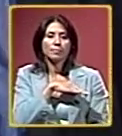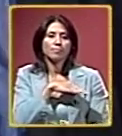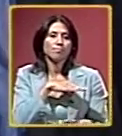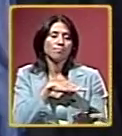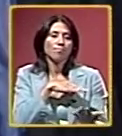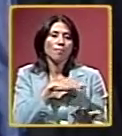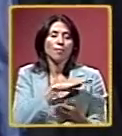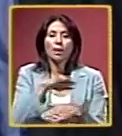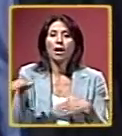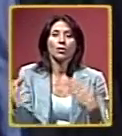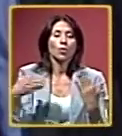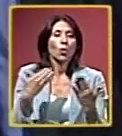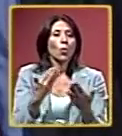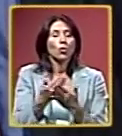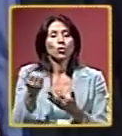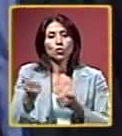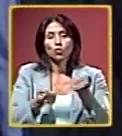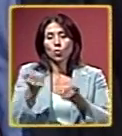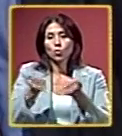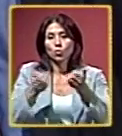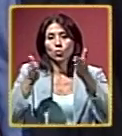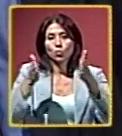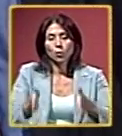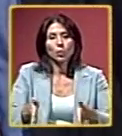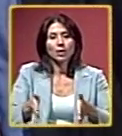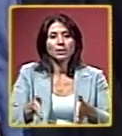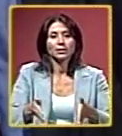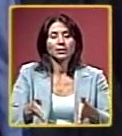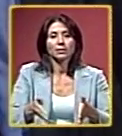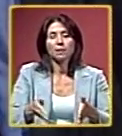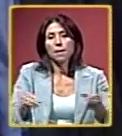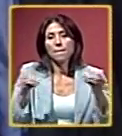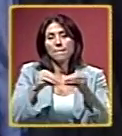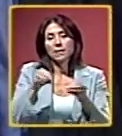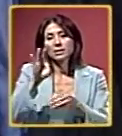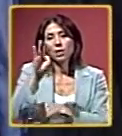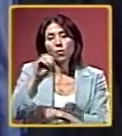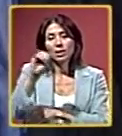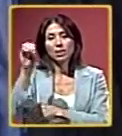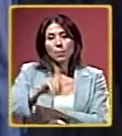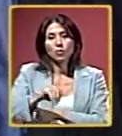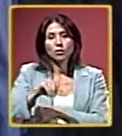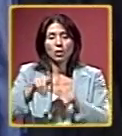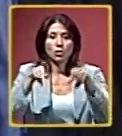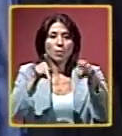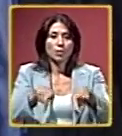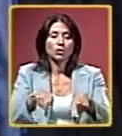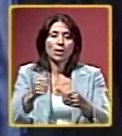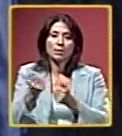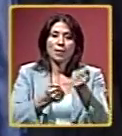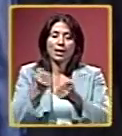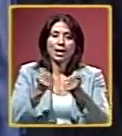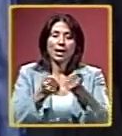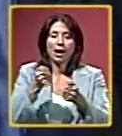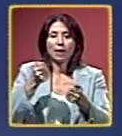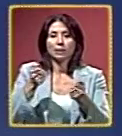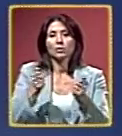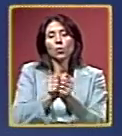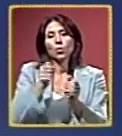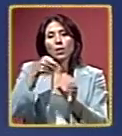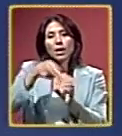a todos los conductores de vehículos, de los cuales más del 90% manejan vehículos de gasolina.